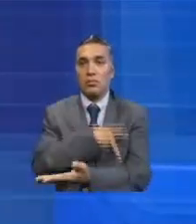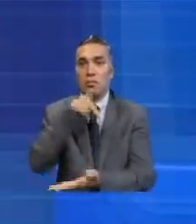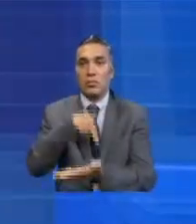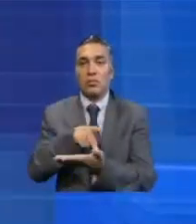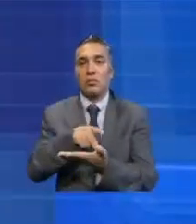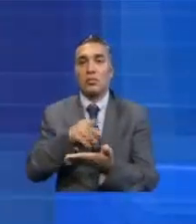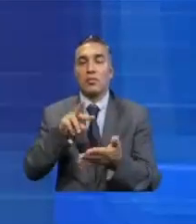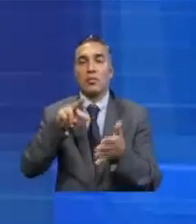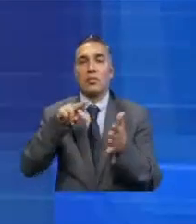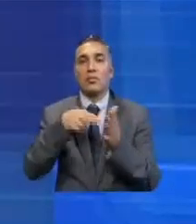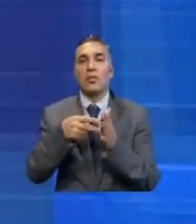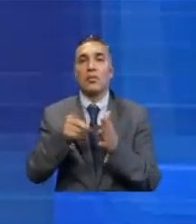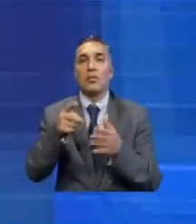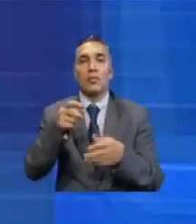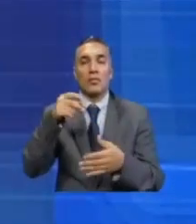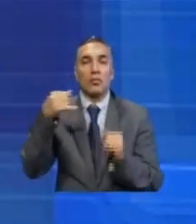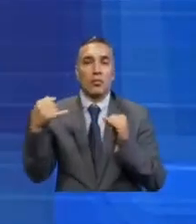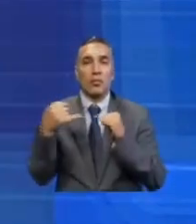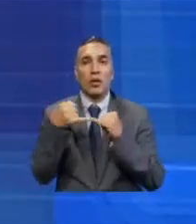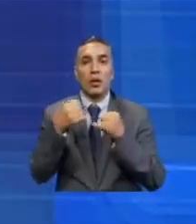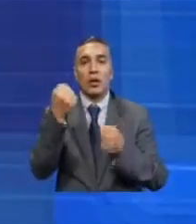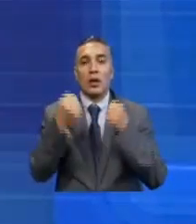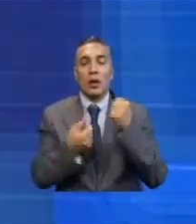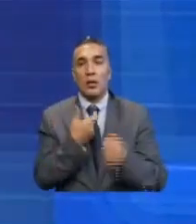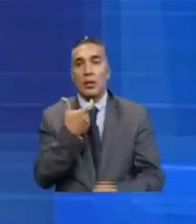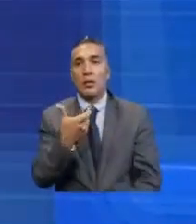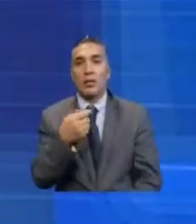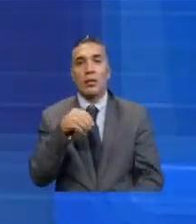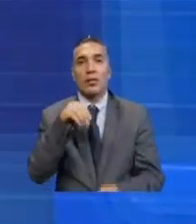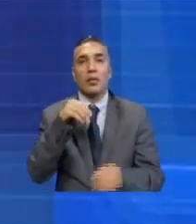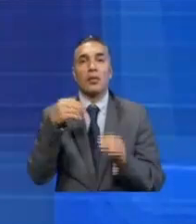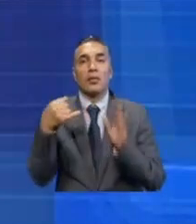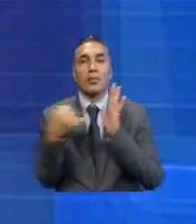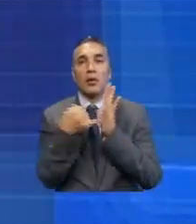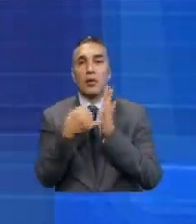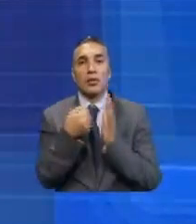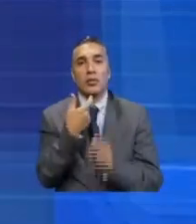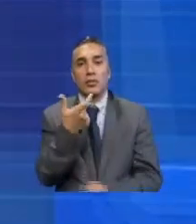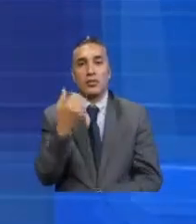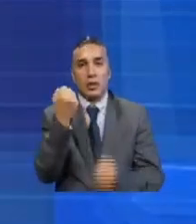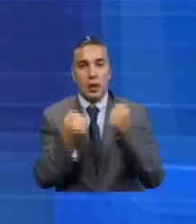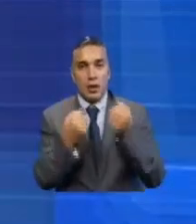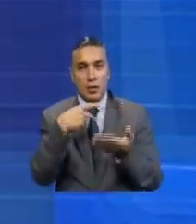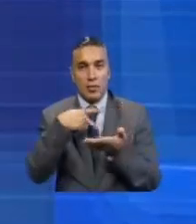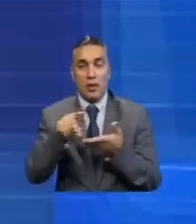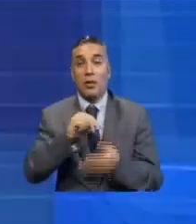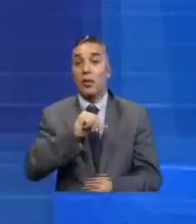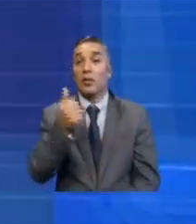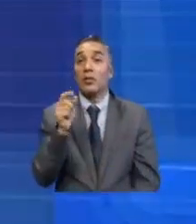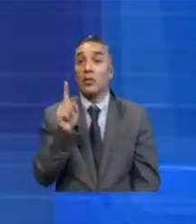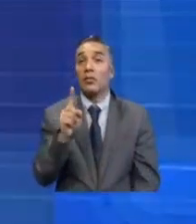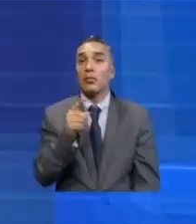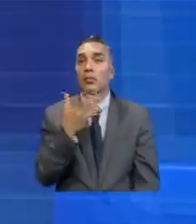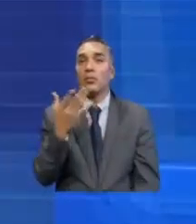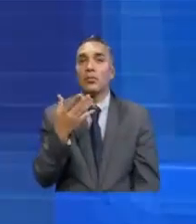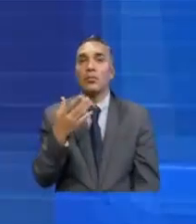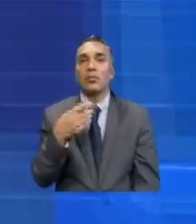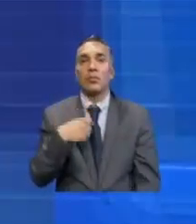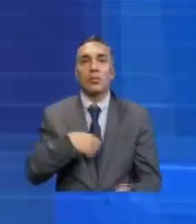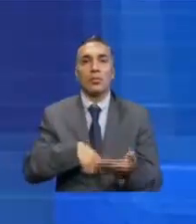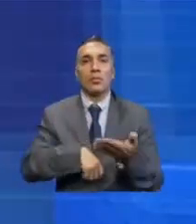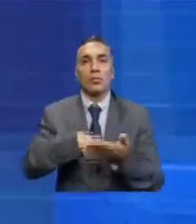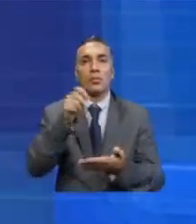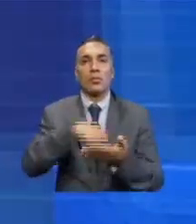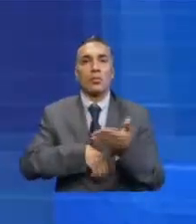resuelve imponer una tasa a los vehículos matriculados en la provincia para mantenimiento vial, por otro lado busca contratar la